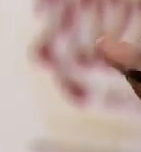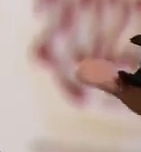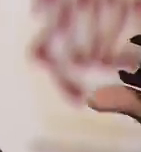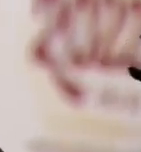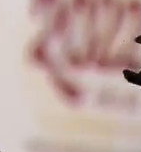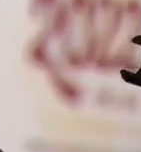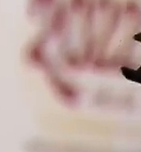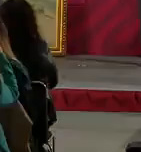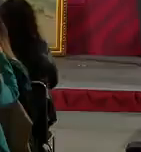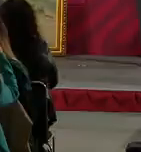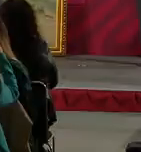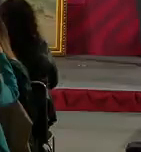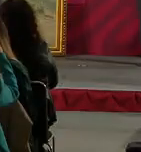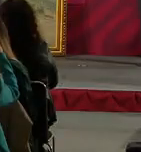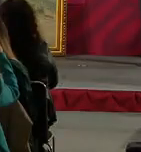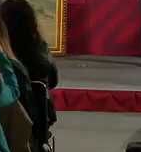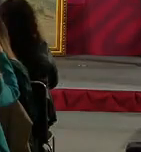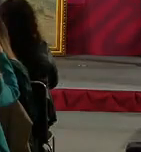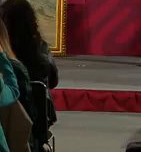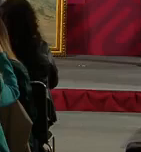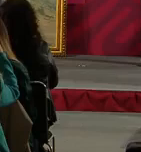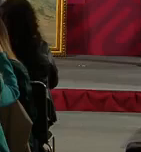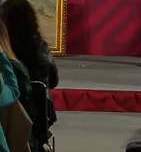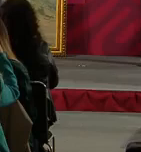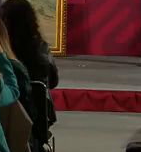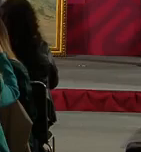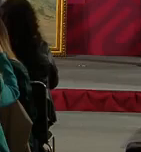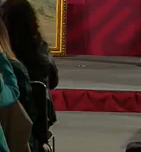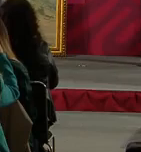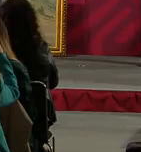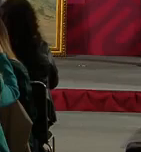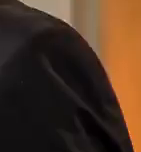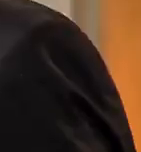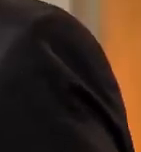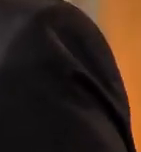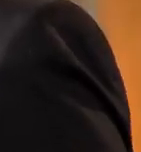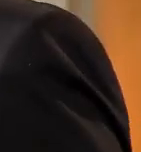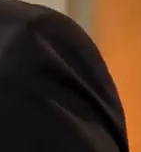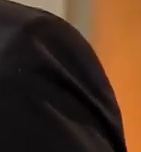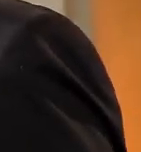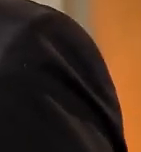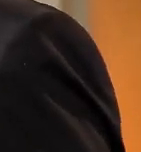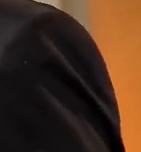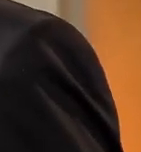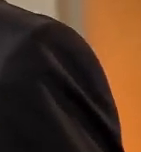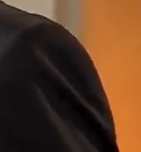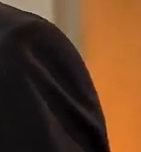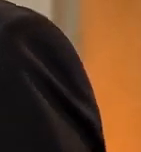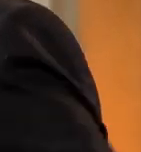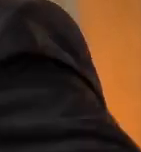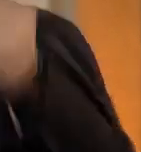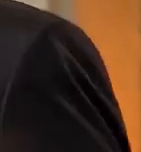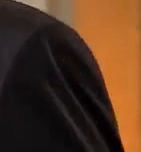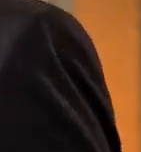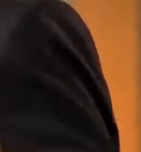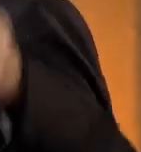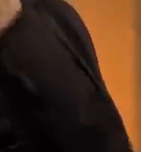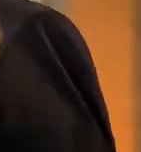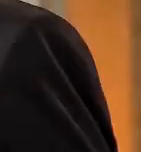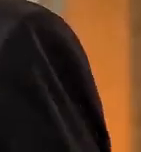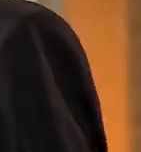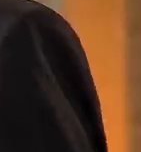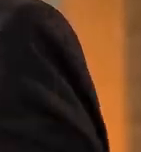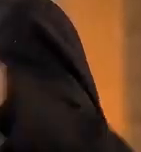el cepo y la tortuga, ni el pequeño ladrón de mano fría, ni el terrible